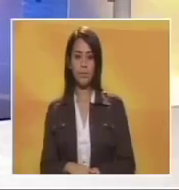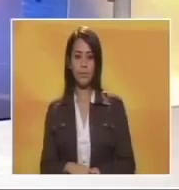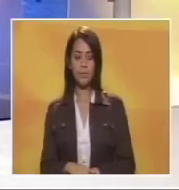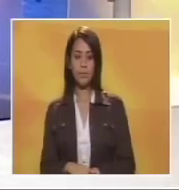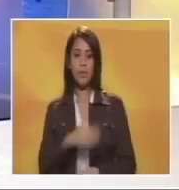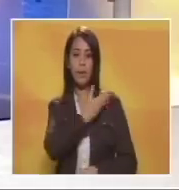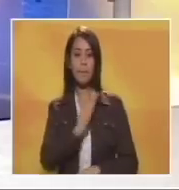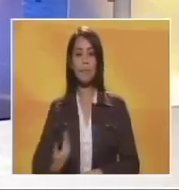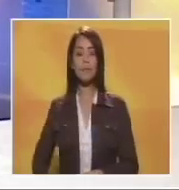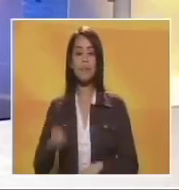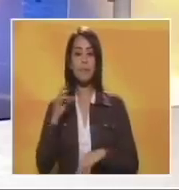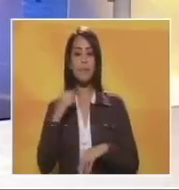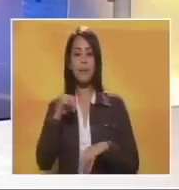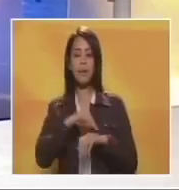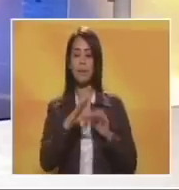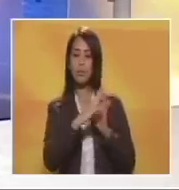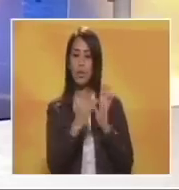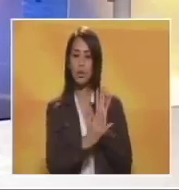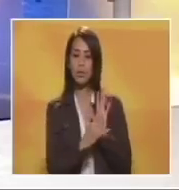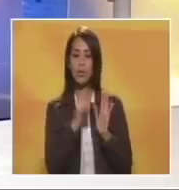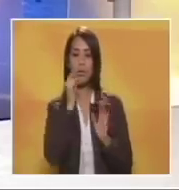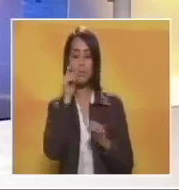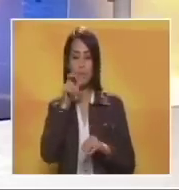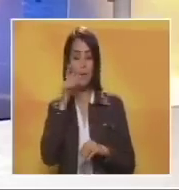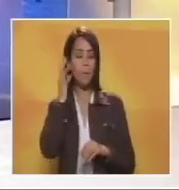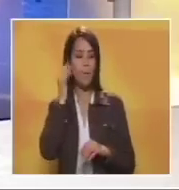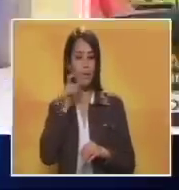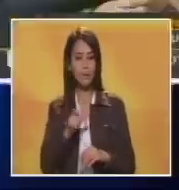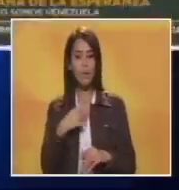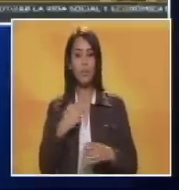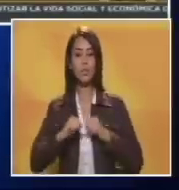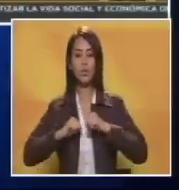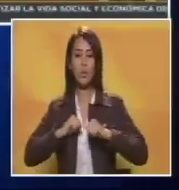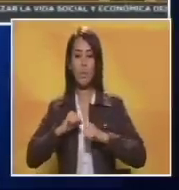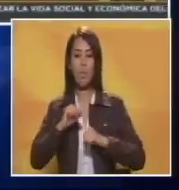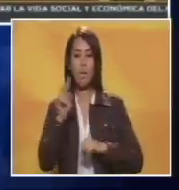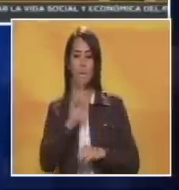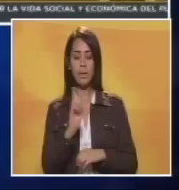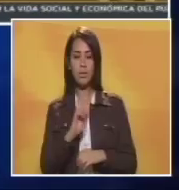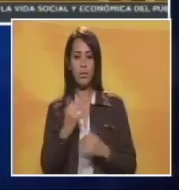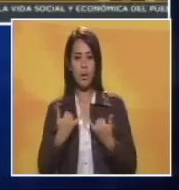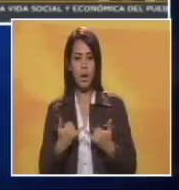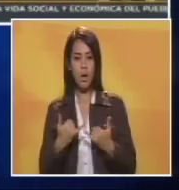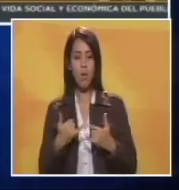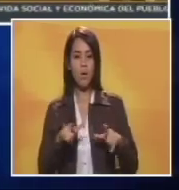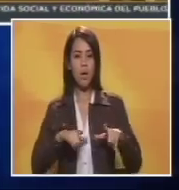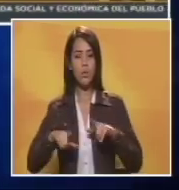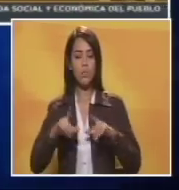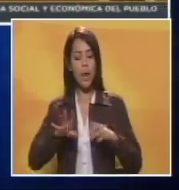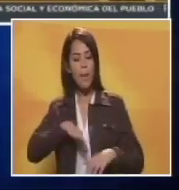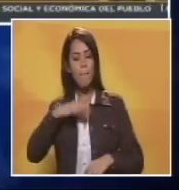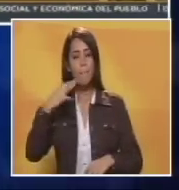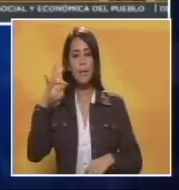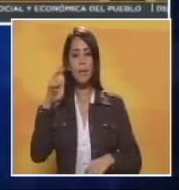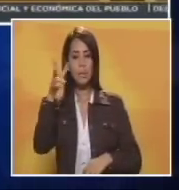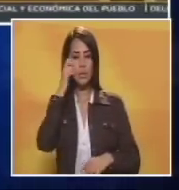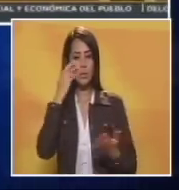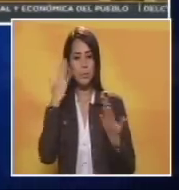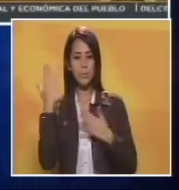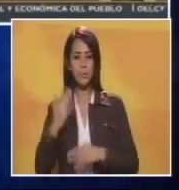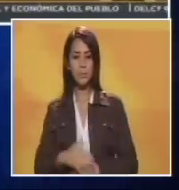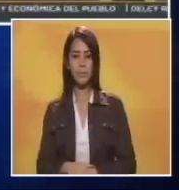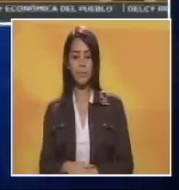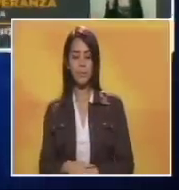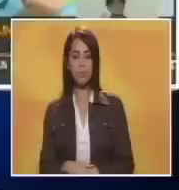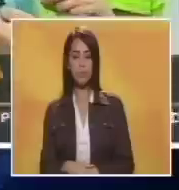La presidenta de la Asamblea Constituyente y secretaria general del Movimiento Somos Venezuela, Adelcy Rodríguez, encabeza Caravana de la Esperanza. Escuchemos sus declaraciones.